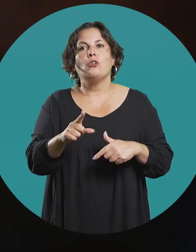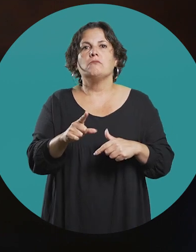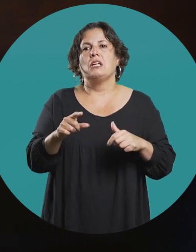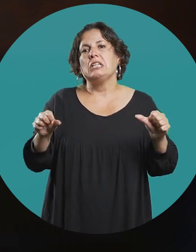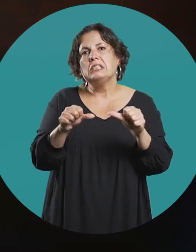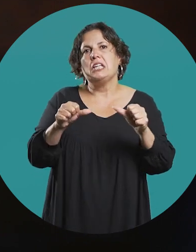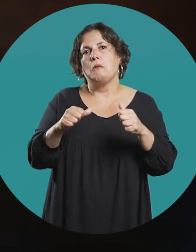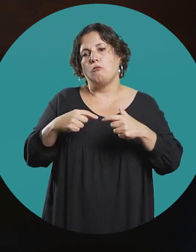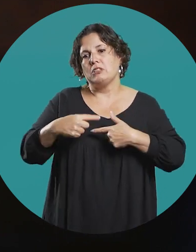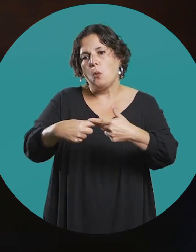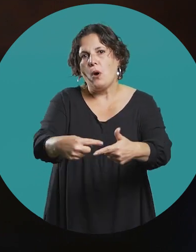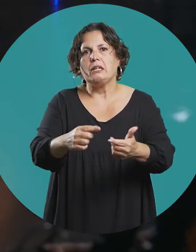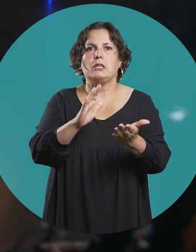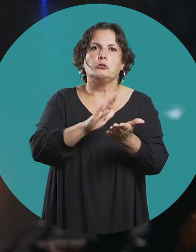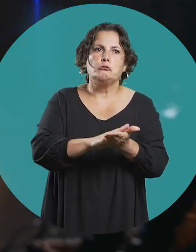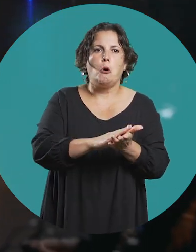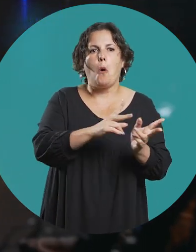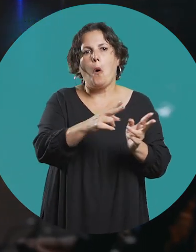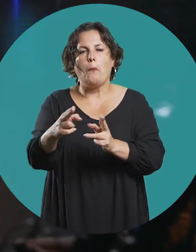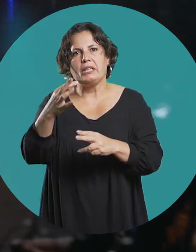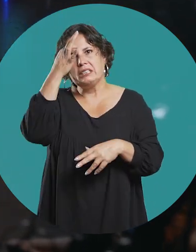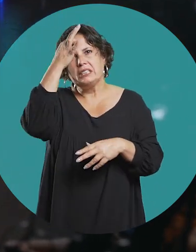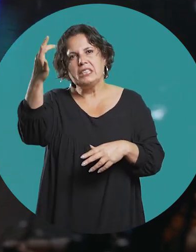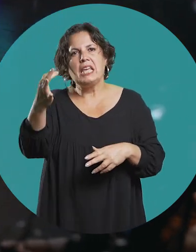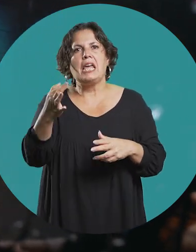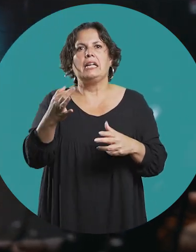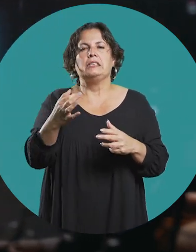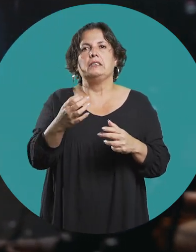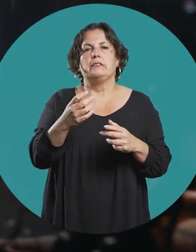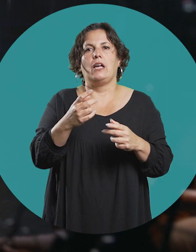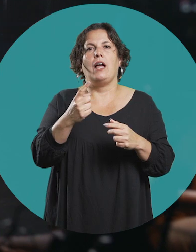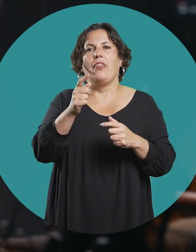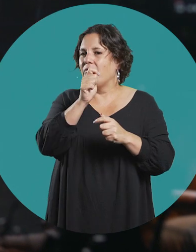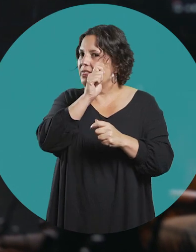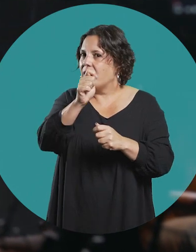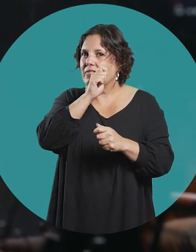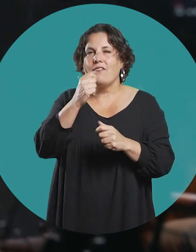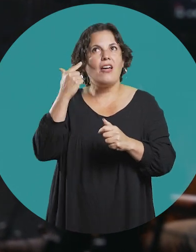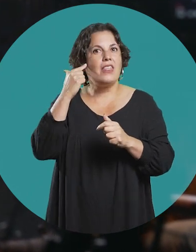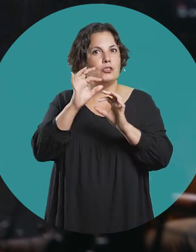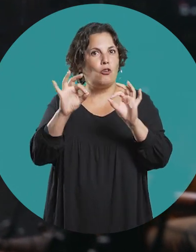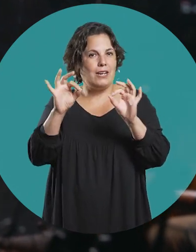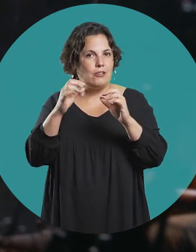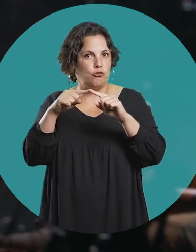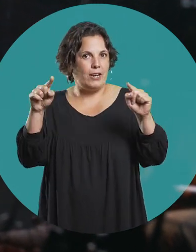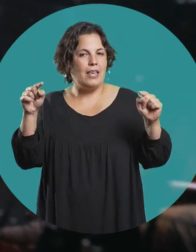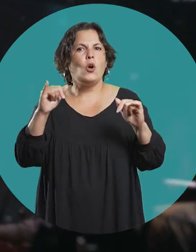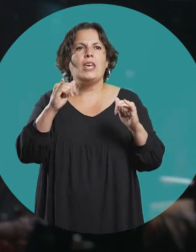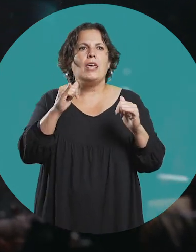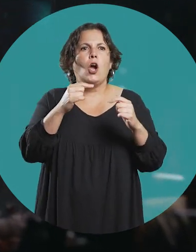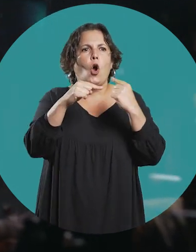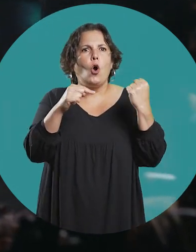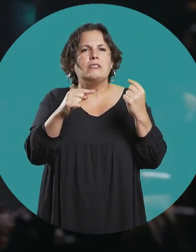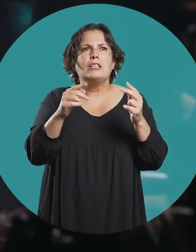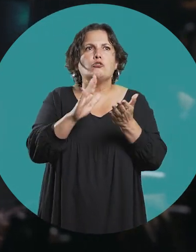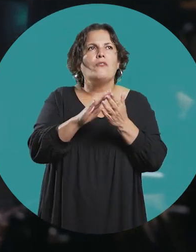hicimos una secuencia sobre ciencias, eran 2, una, los detectives del sonido, y los misterios de la luz